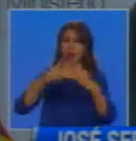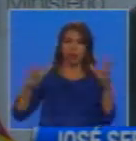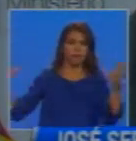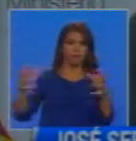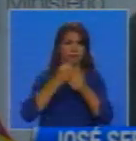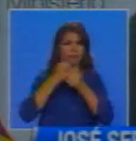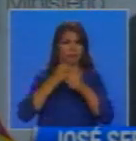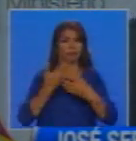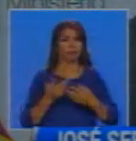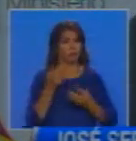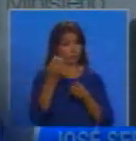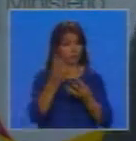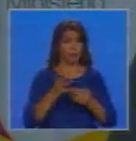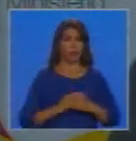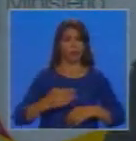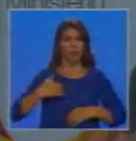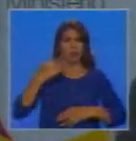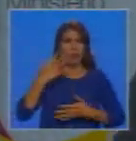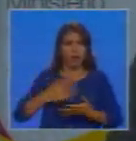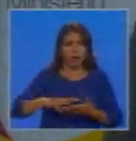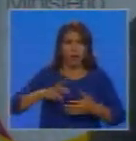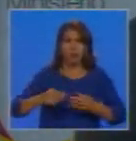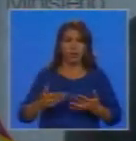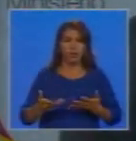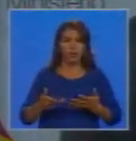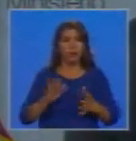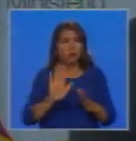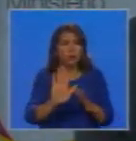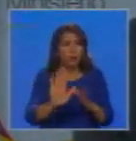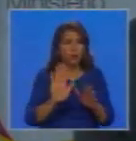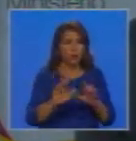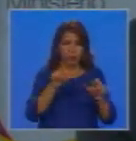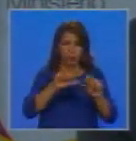que nos preocupa a nosotros, sino la estructura